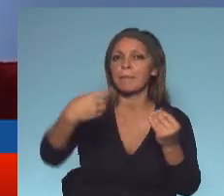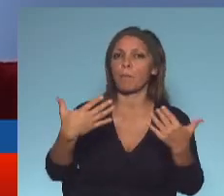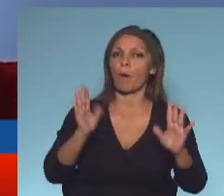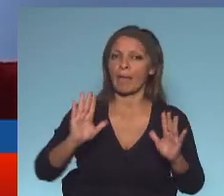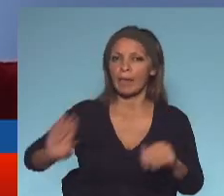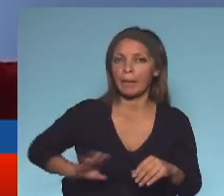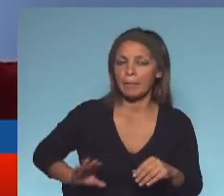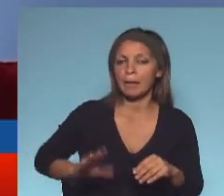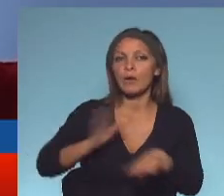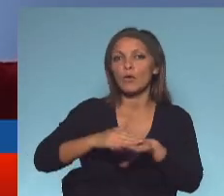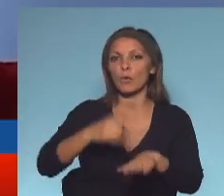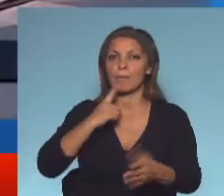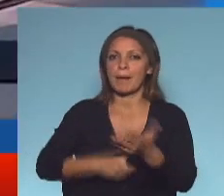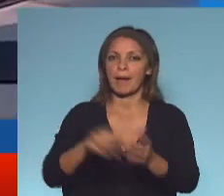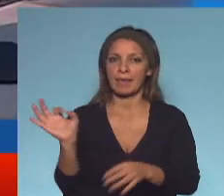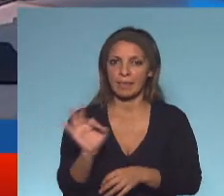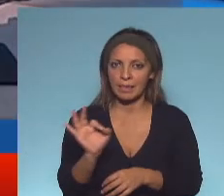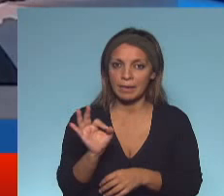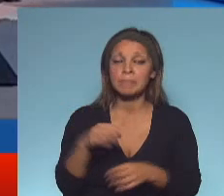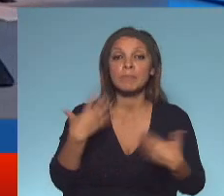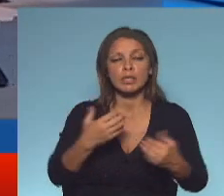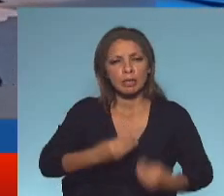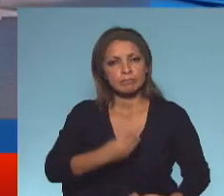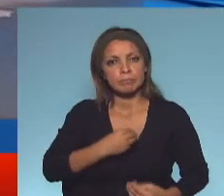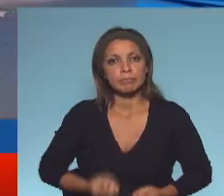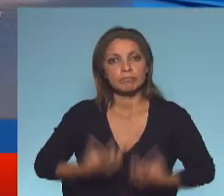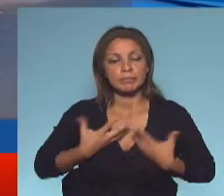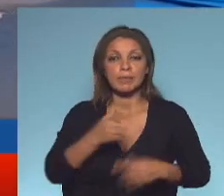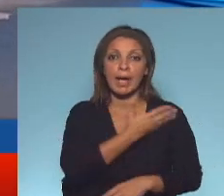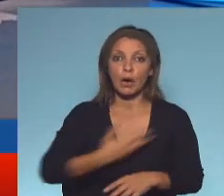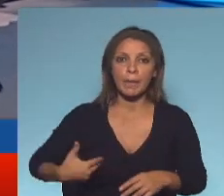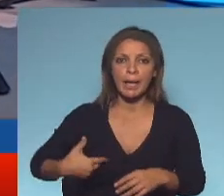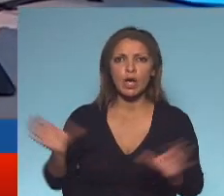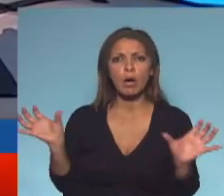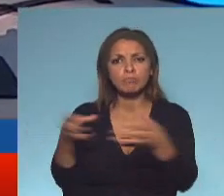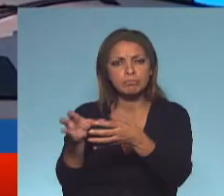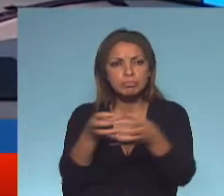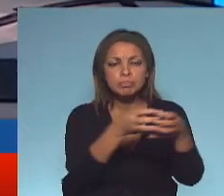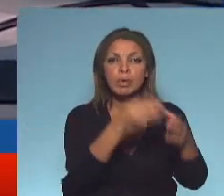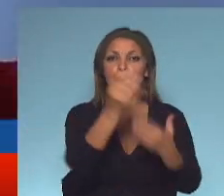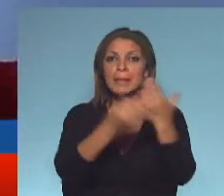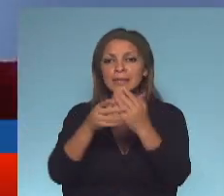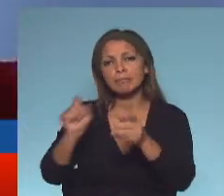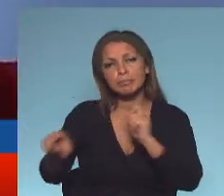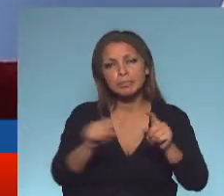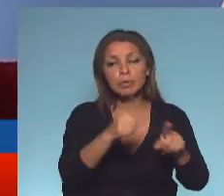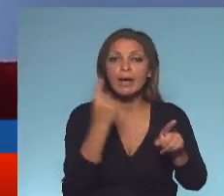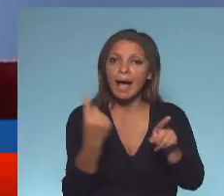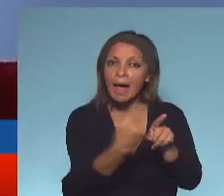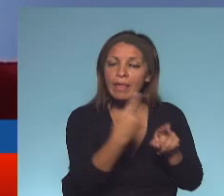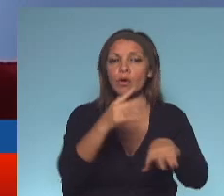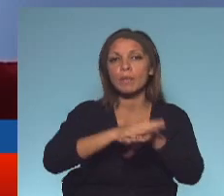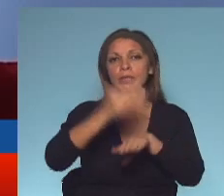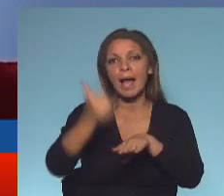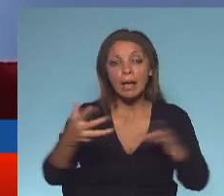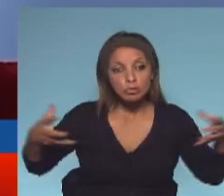de decisión. Por eso, la vocación de un gobierno que trabaja con todo el gabinete, a cada uno le corresponde una parte para poder tirar hacia adelante en